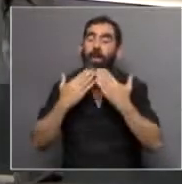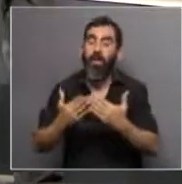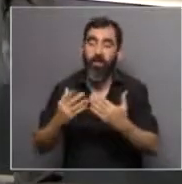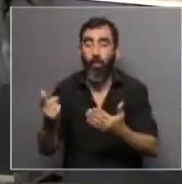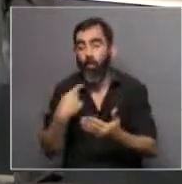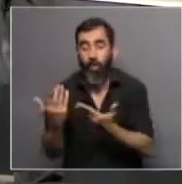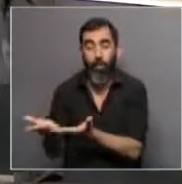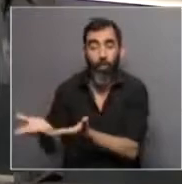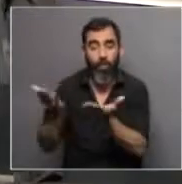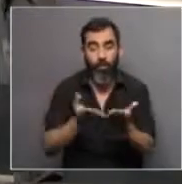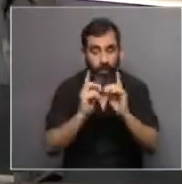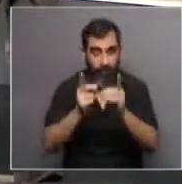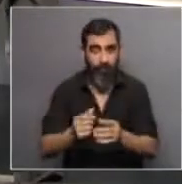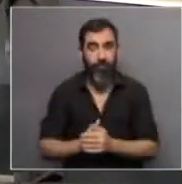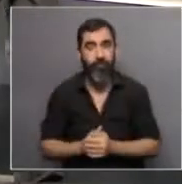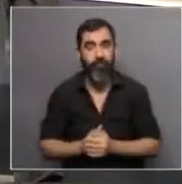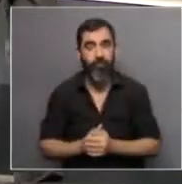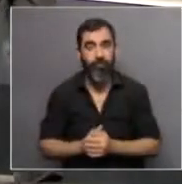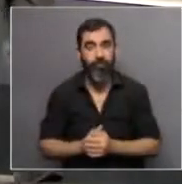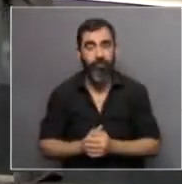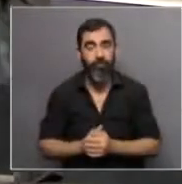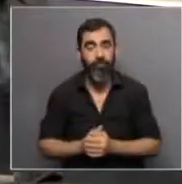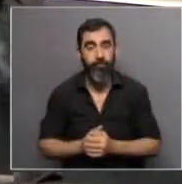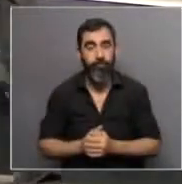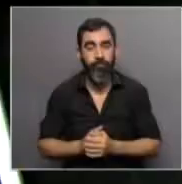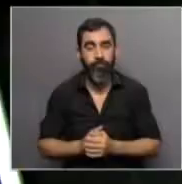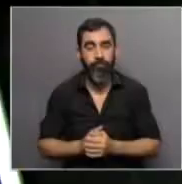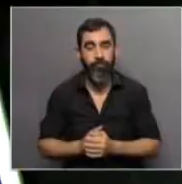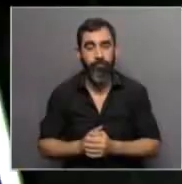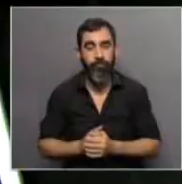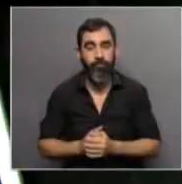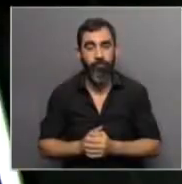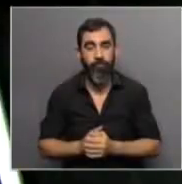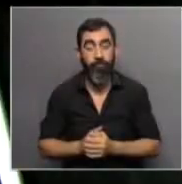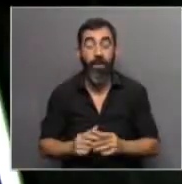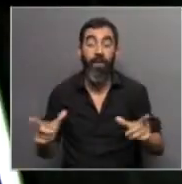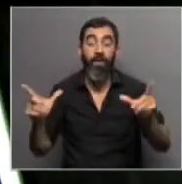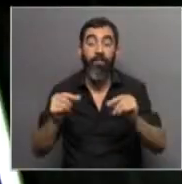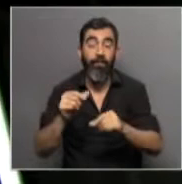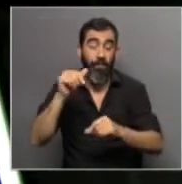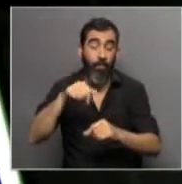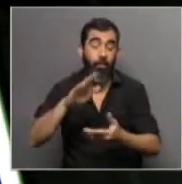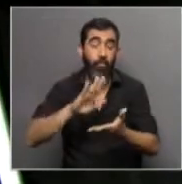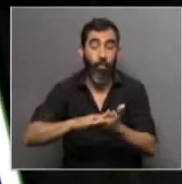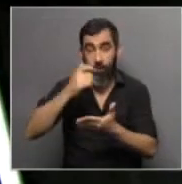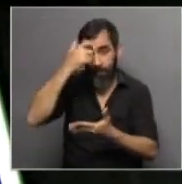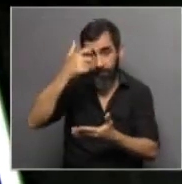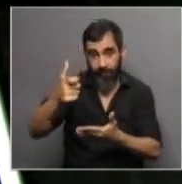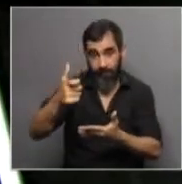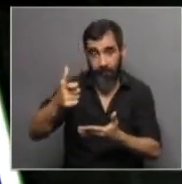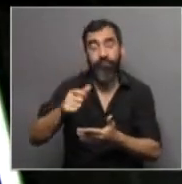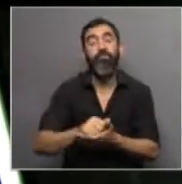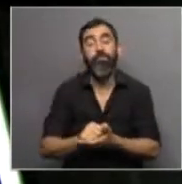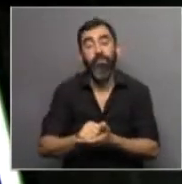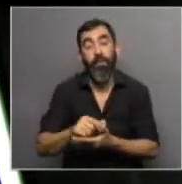gracias a ustedes por la invitación. Buenas noches, gracias. Chao, chao. Chao. Cerramos nuestra sobre ciencia de hoy. Insisto, estamos